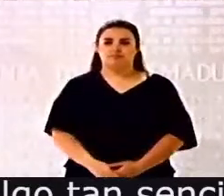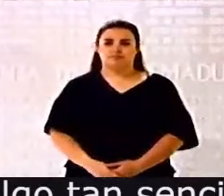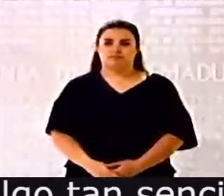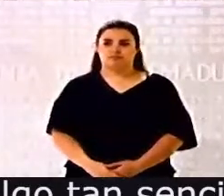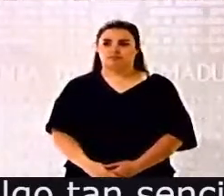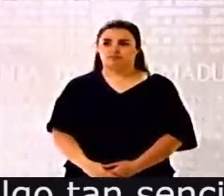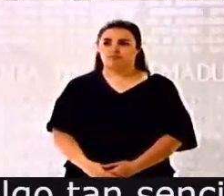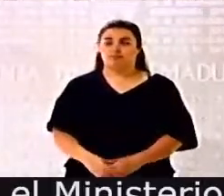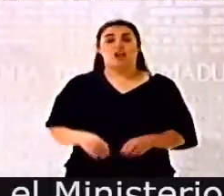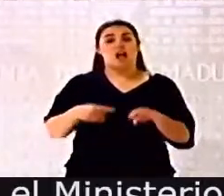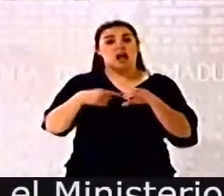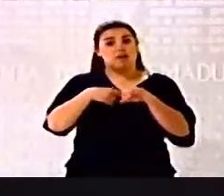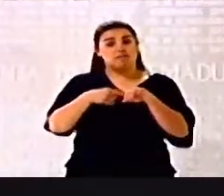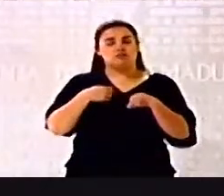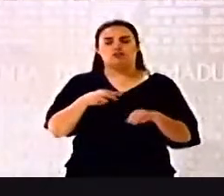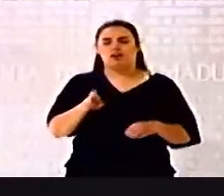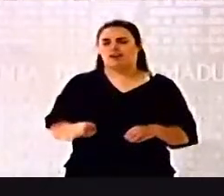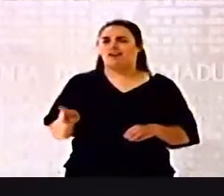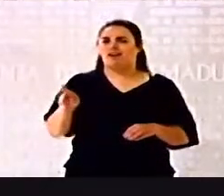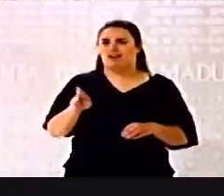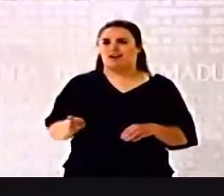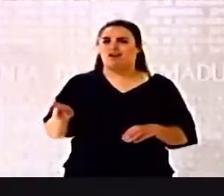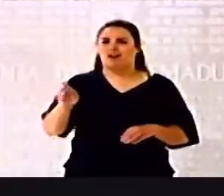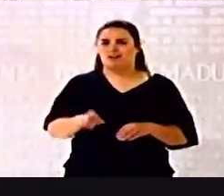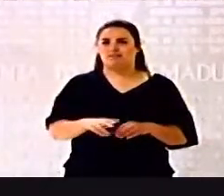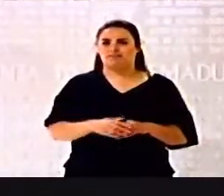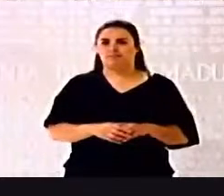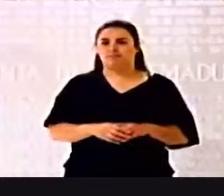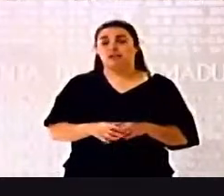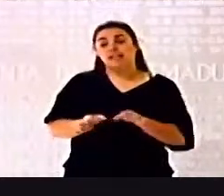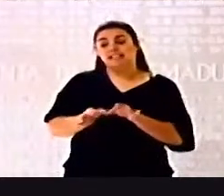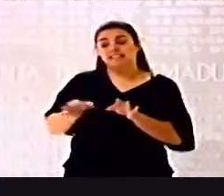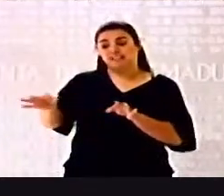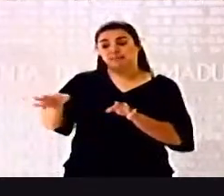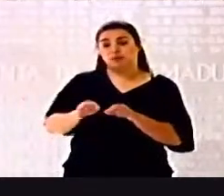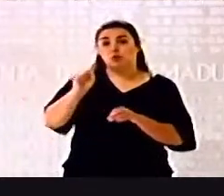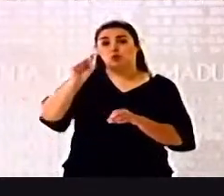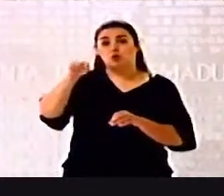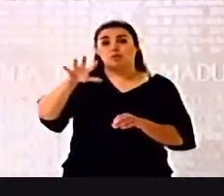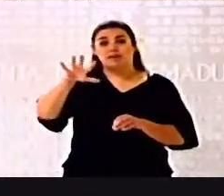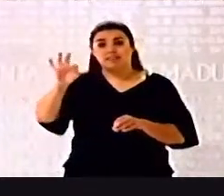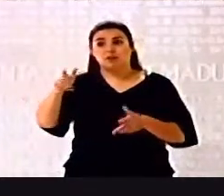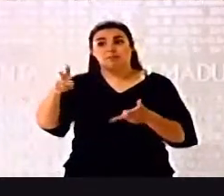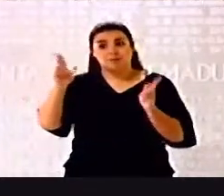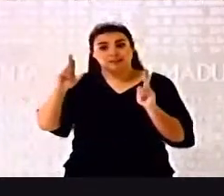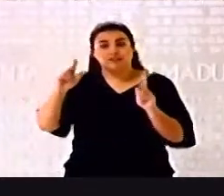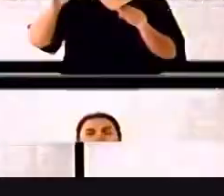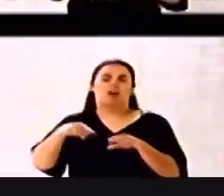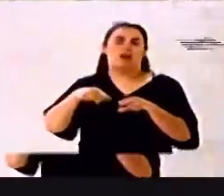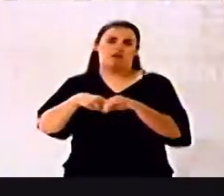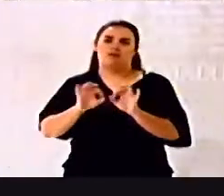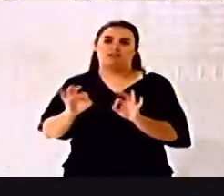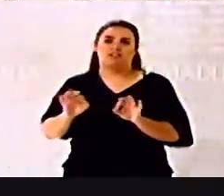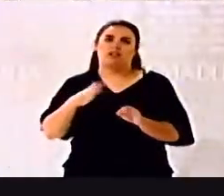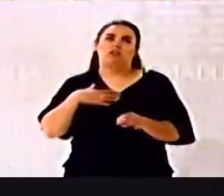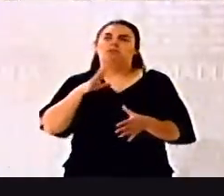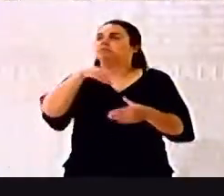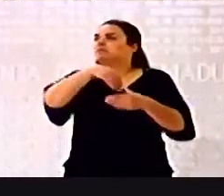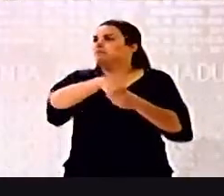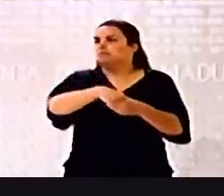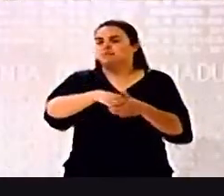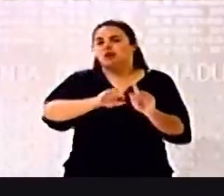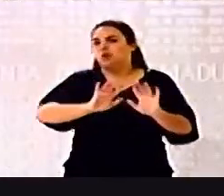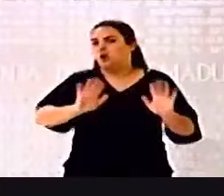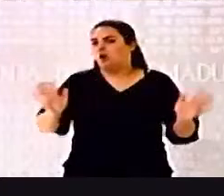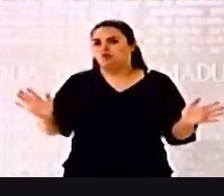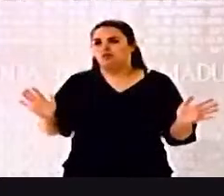El aforo, les vuelvo a insistir, lo que permita un distanciamiento de 1,5 metros. No nos vamos a